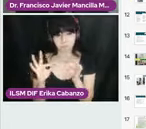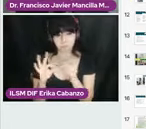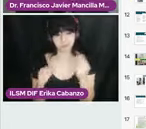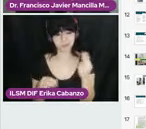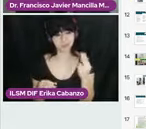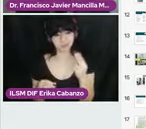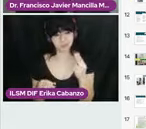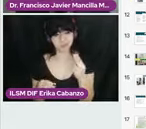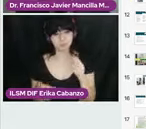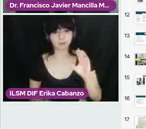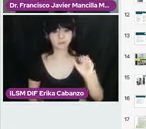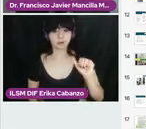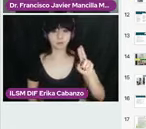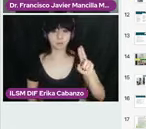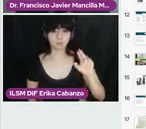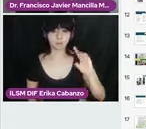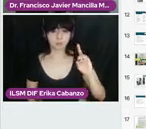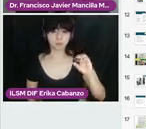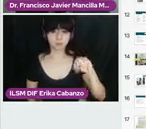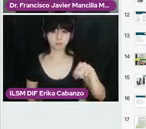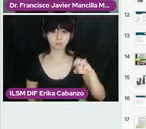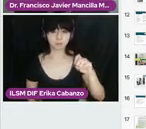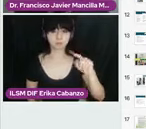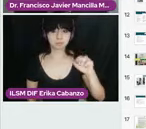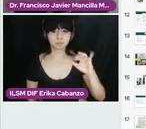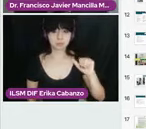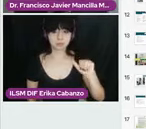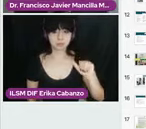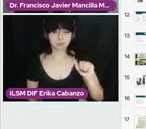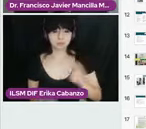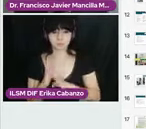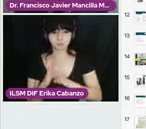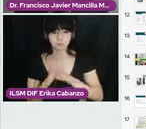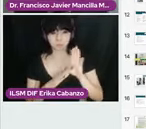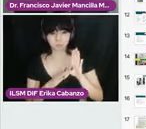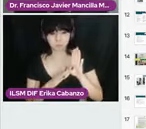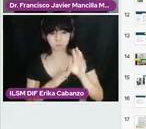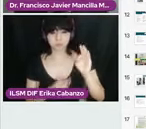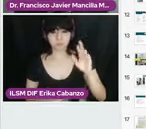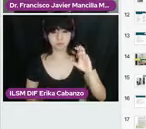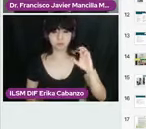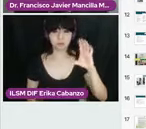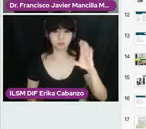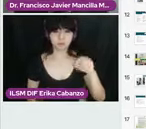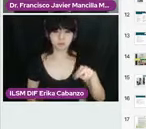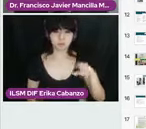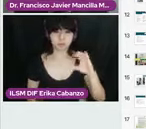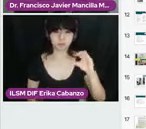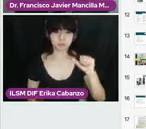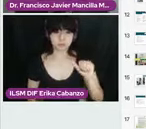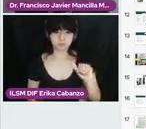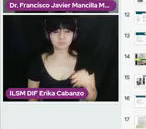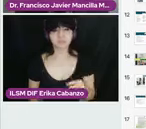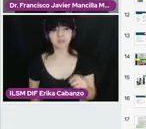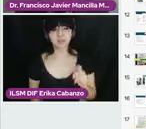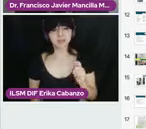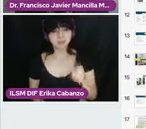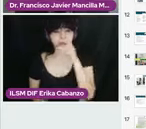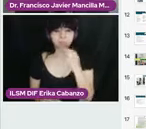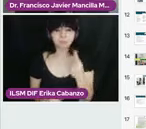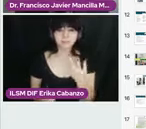frecuencias. Aquí en la audiometría de altas frecuencias, de los 8.000 a los 20.000, pudimos esclarecer la causa del zumbido de esta